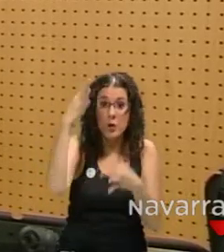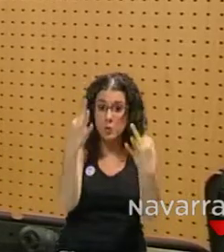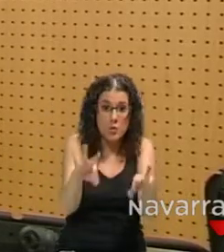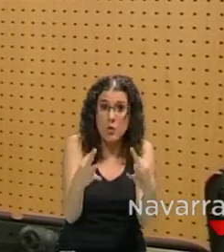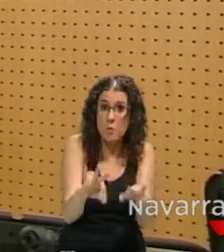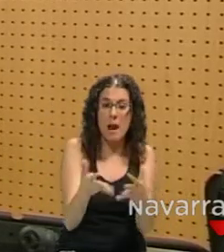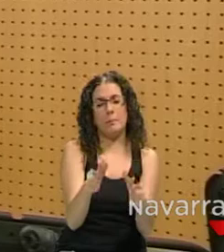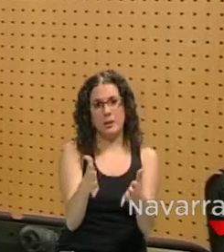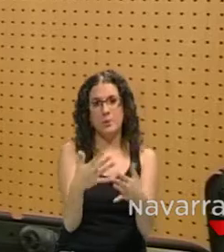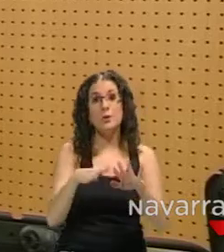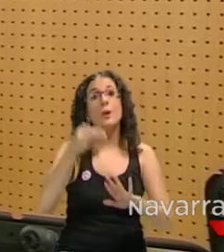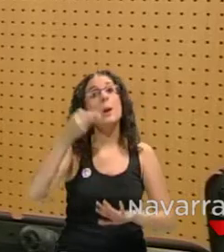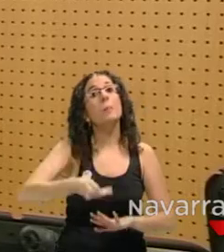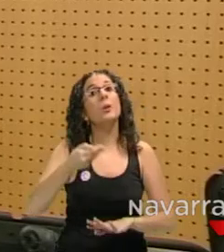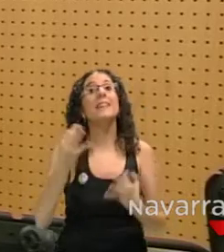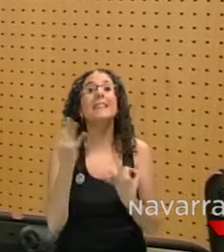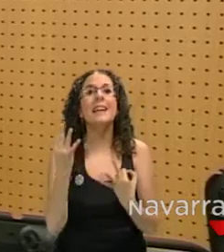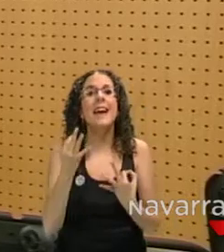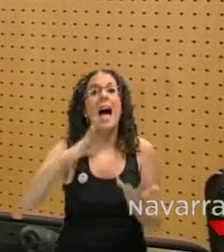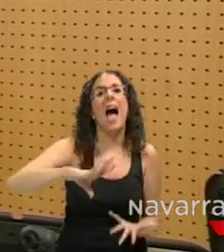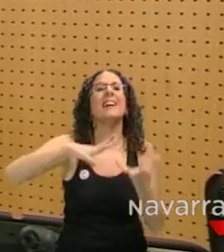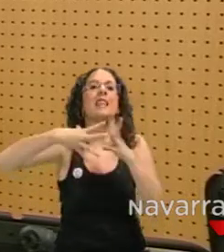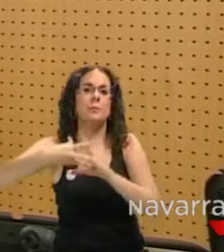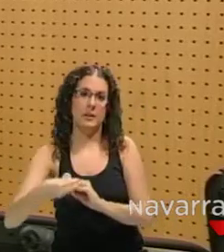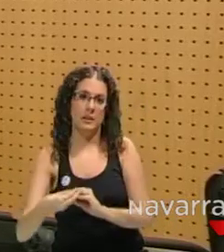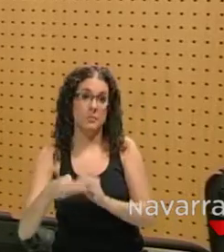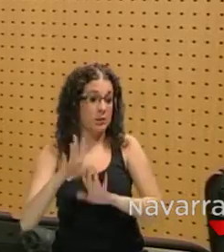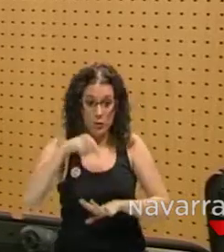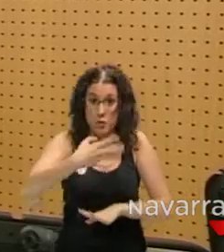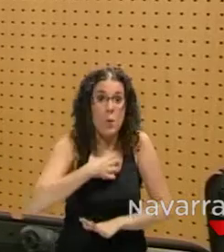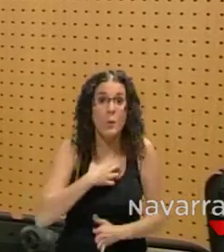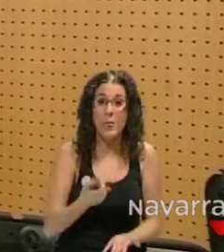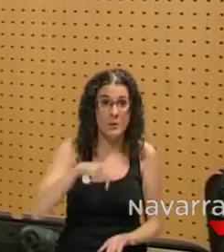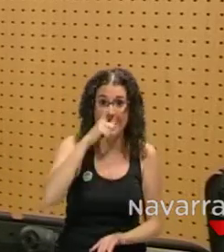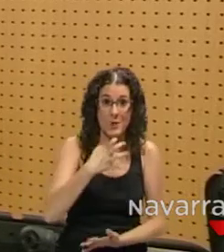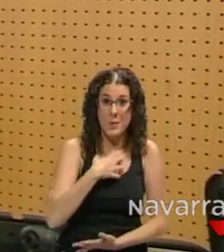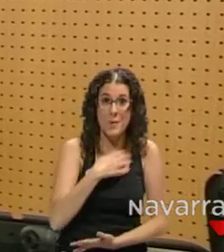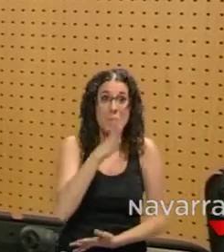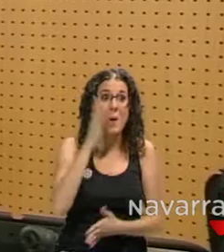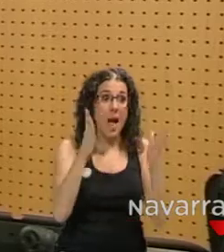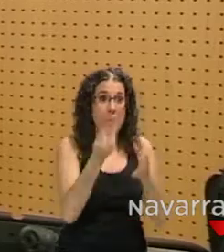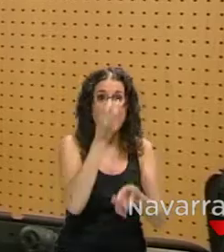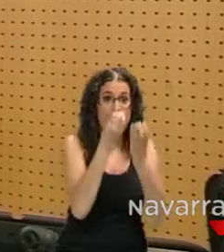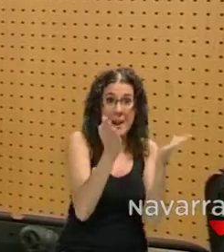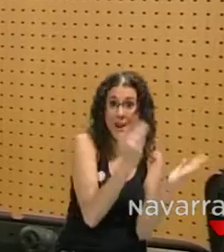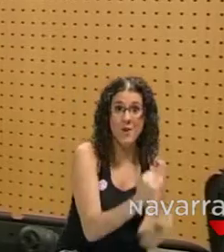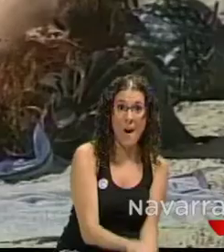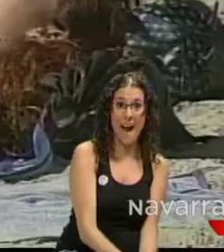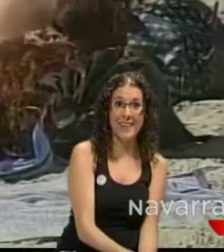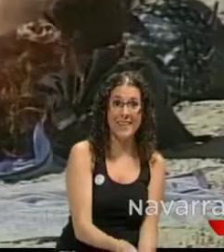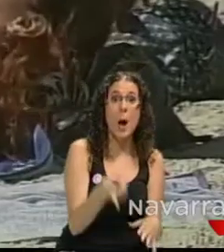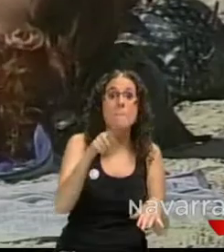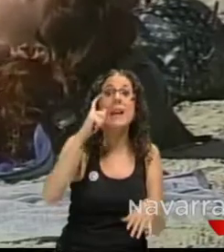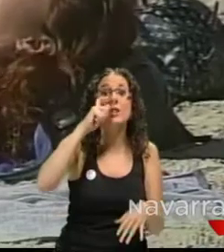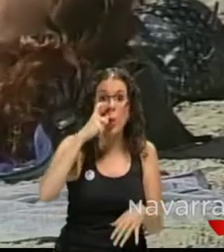haya trastornos por calor es la aclimatación, y no nos hemos podido aclimatar porque no hemos tenido primavera ni junio que nos permitiera